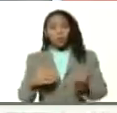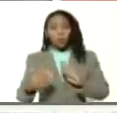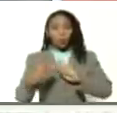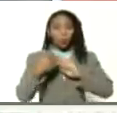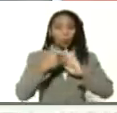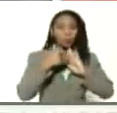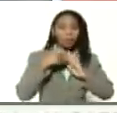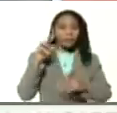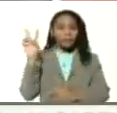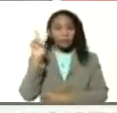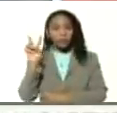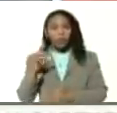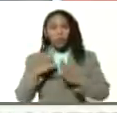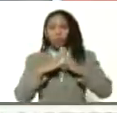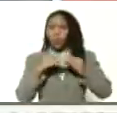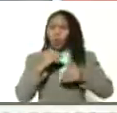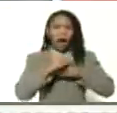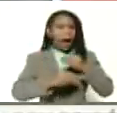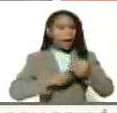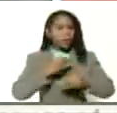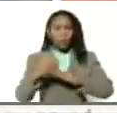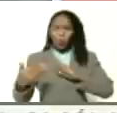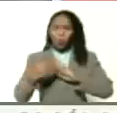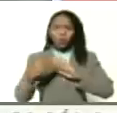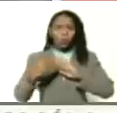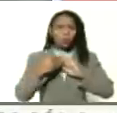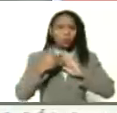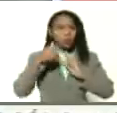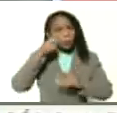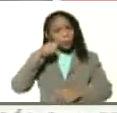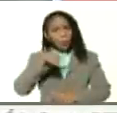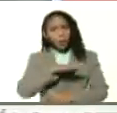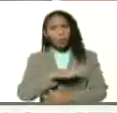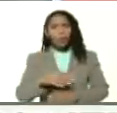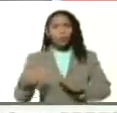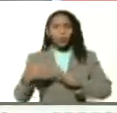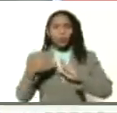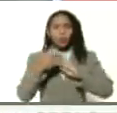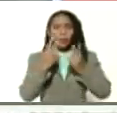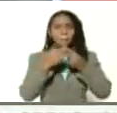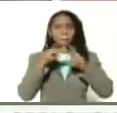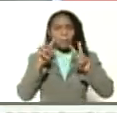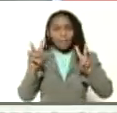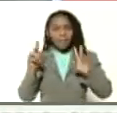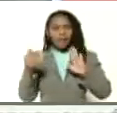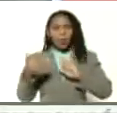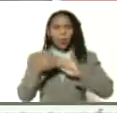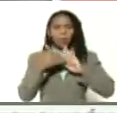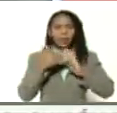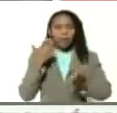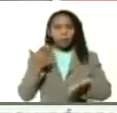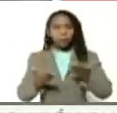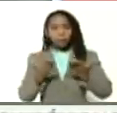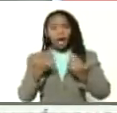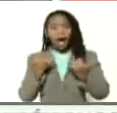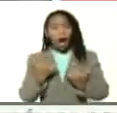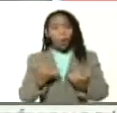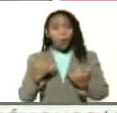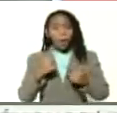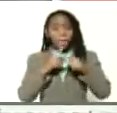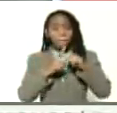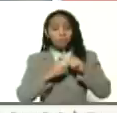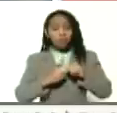Venezuela, todo lo que han hecho contra nuestro pueblo, contra la paz, contra la estabilidad, y ahora se